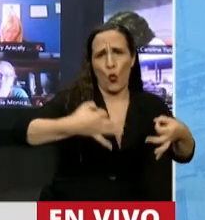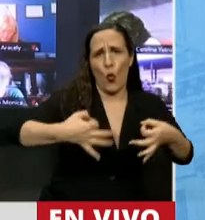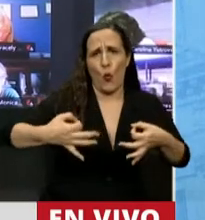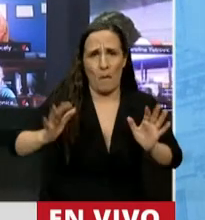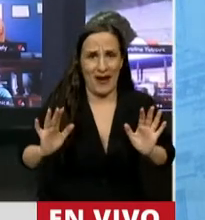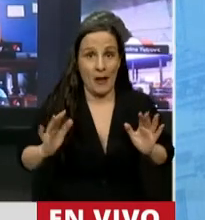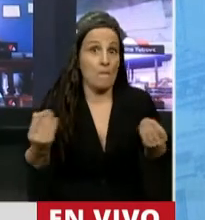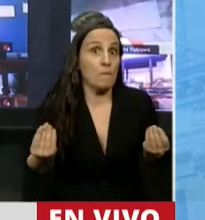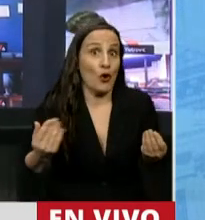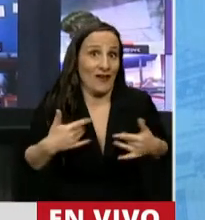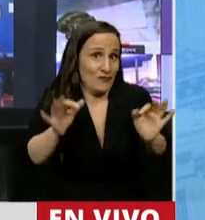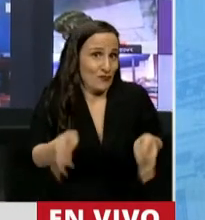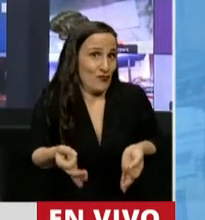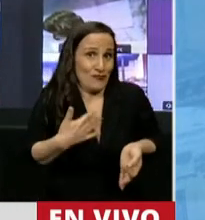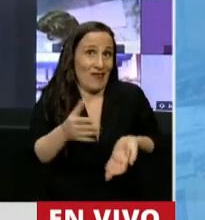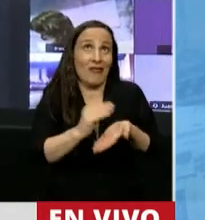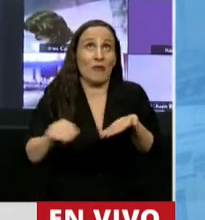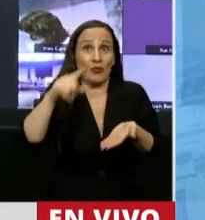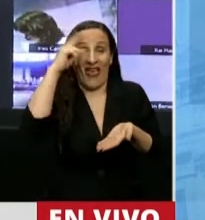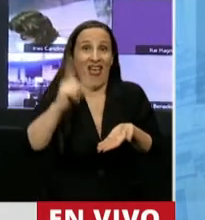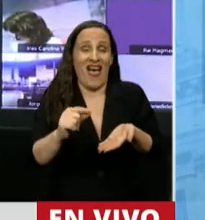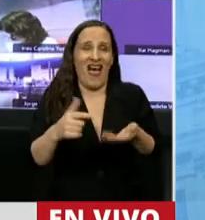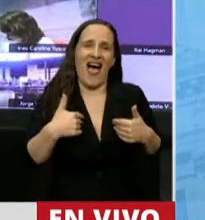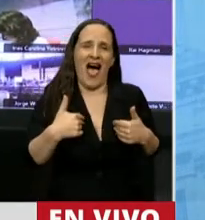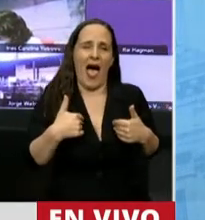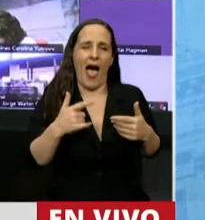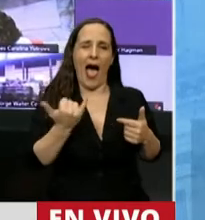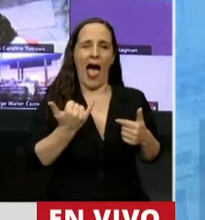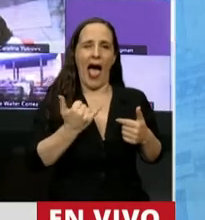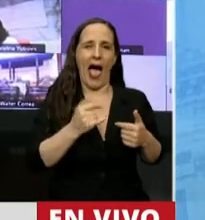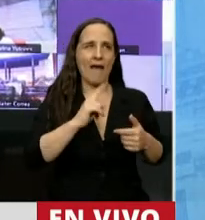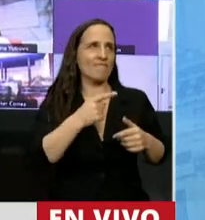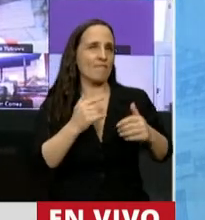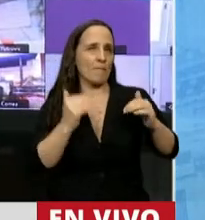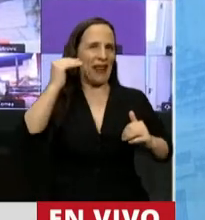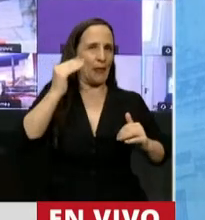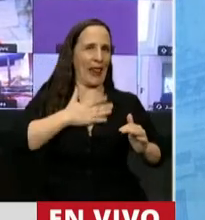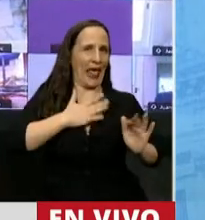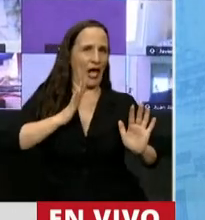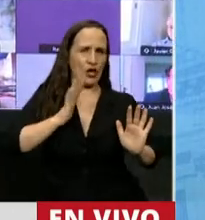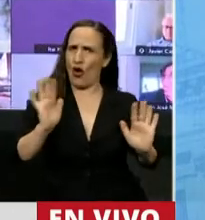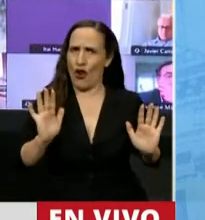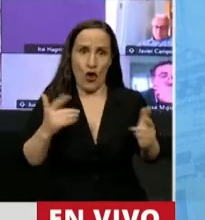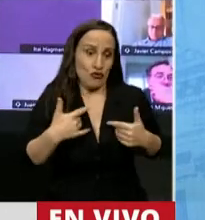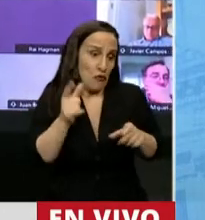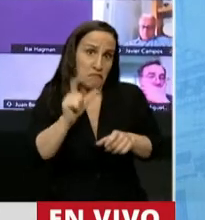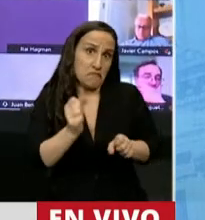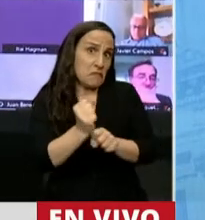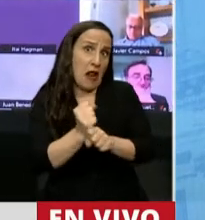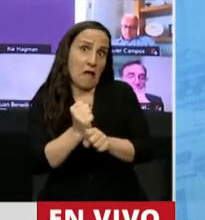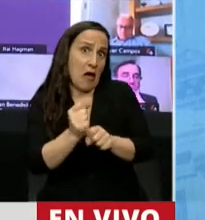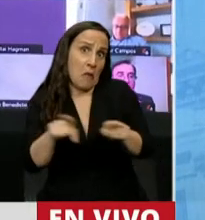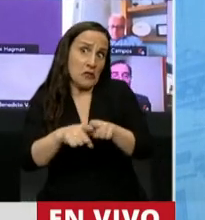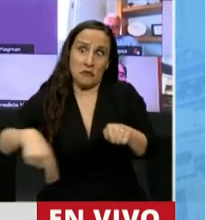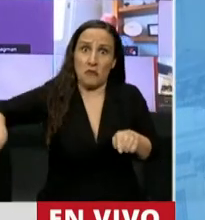que ser una diputada nacional no es ser una persona privilegiada, es ser un trabajador más, y así tenemos que entenderlo, no somos dueños